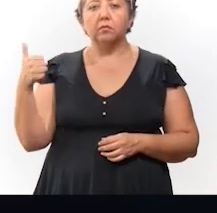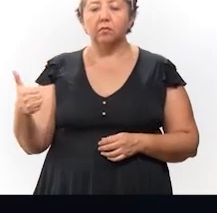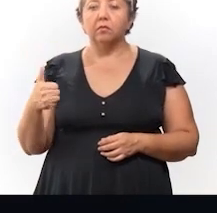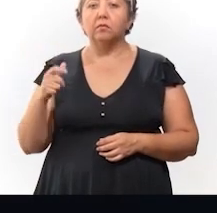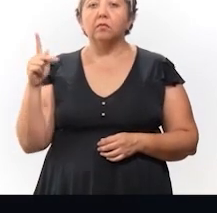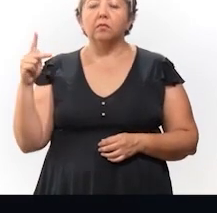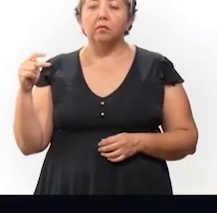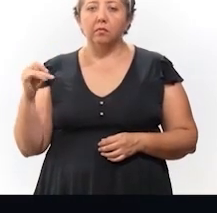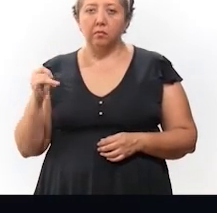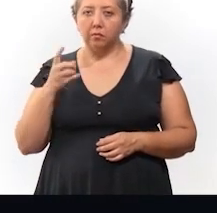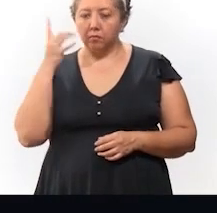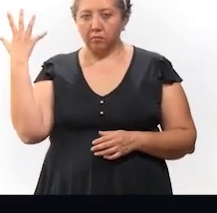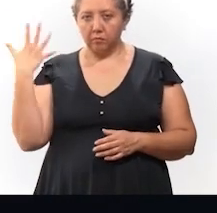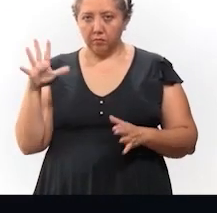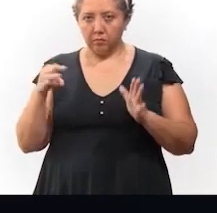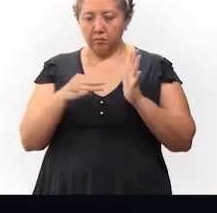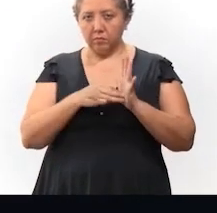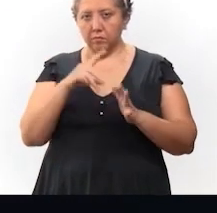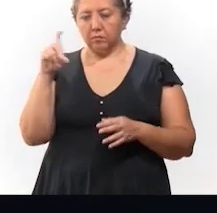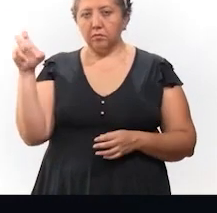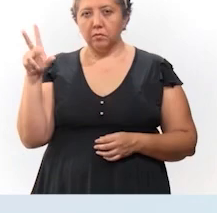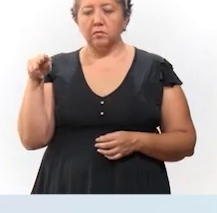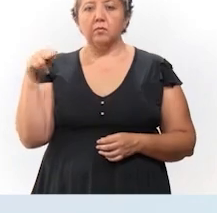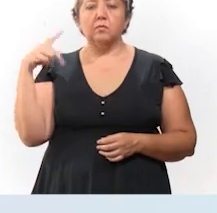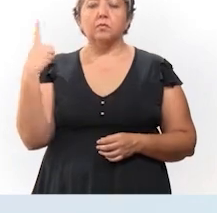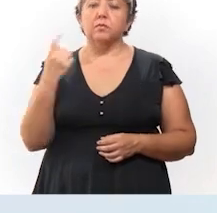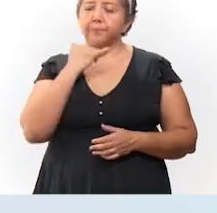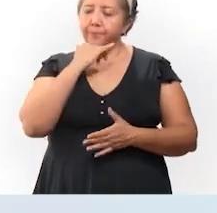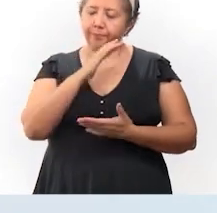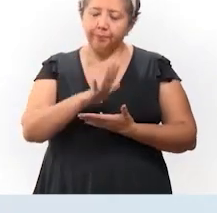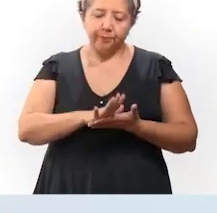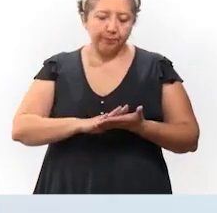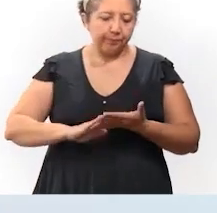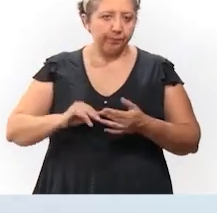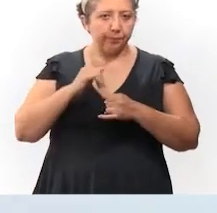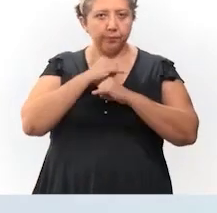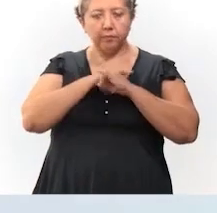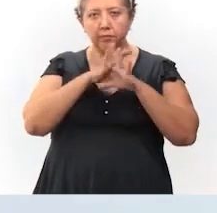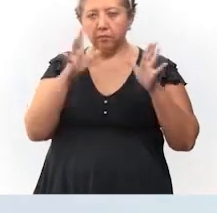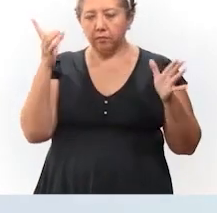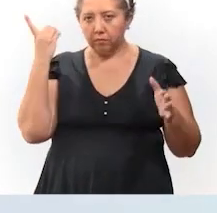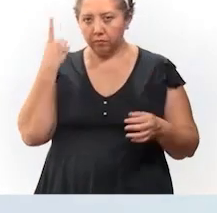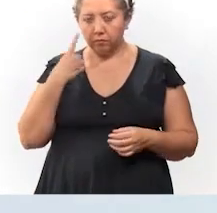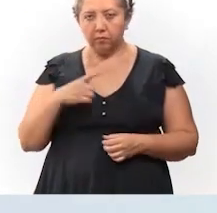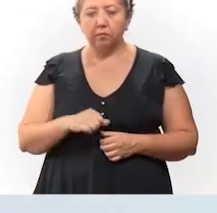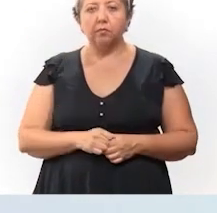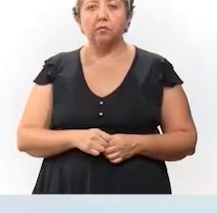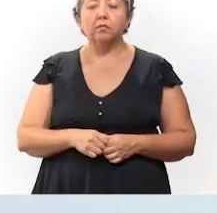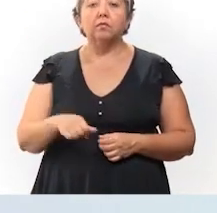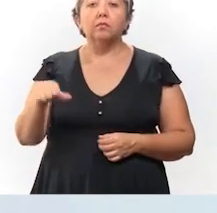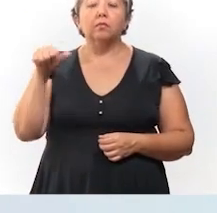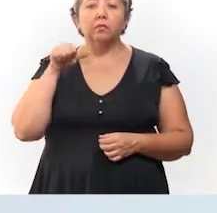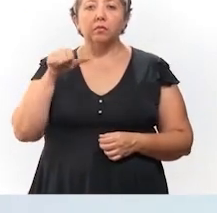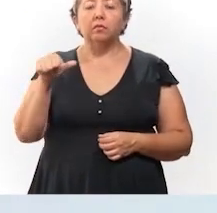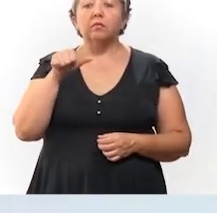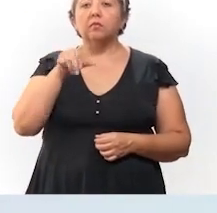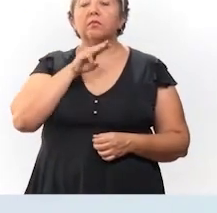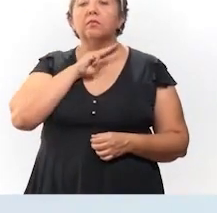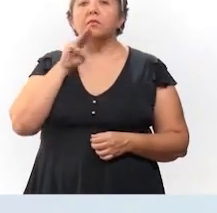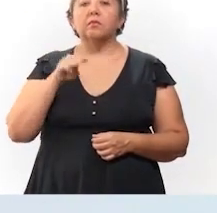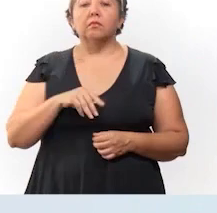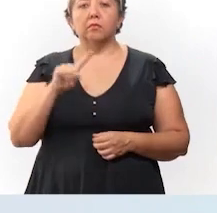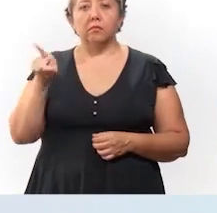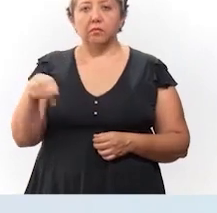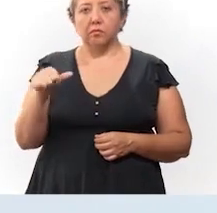la zona poniente 10.181. Lamentablemente, en este parte médico informamos de 16